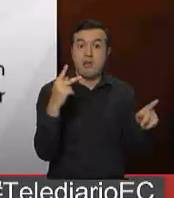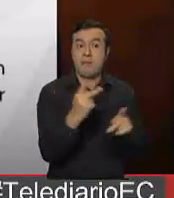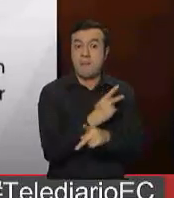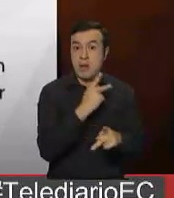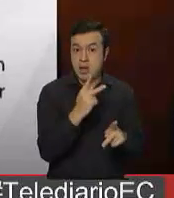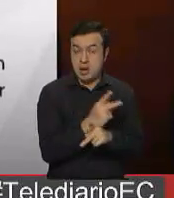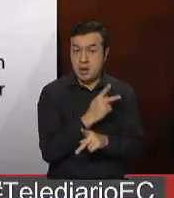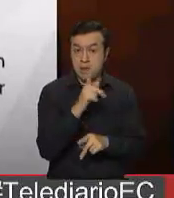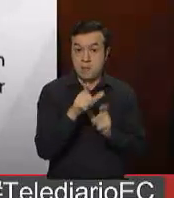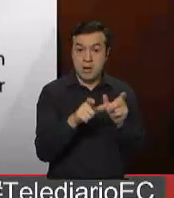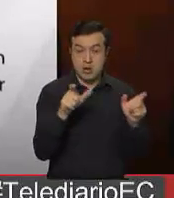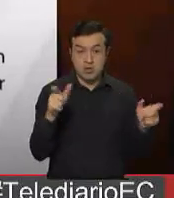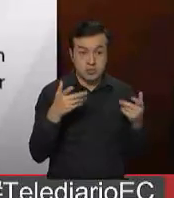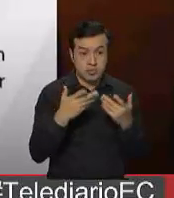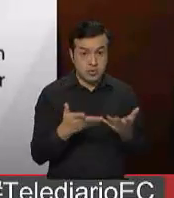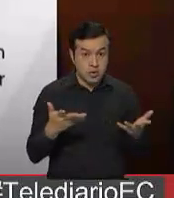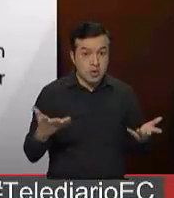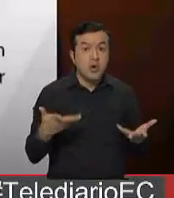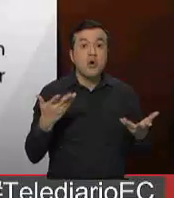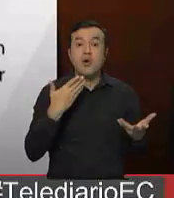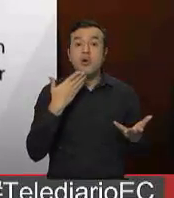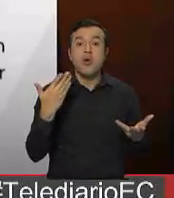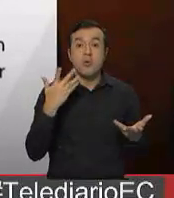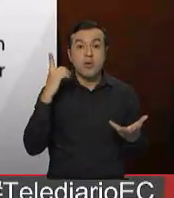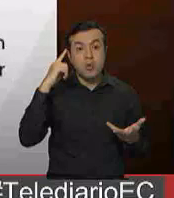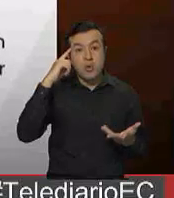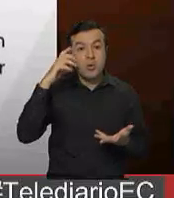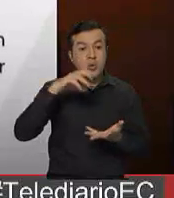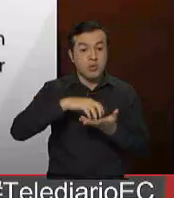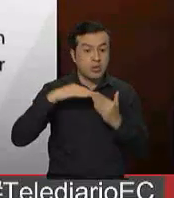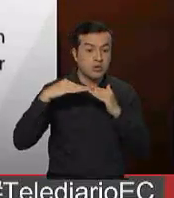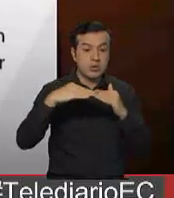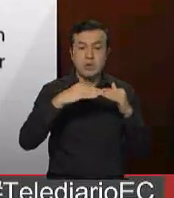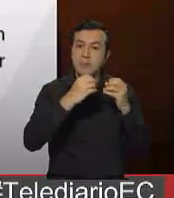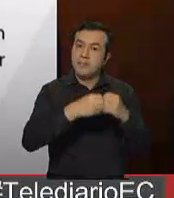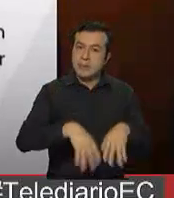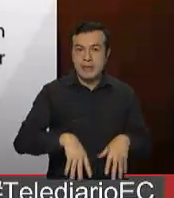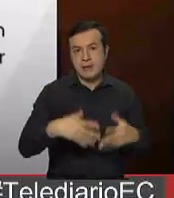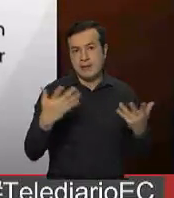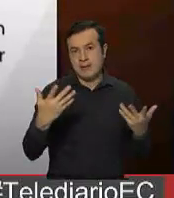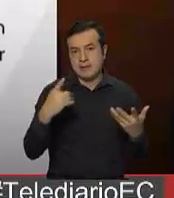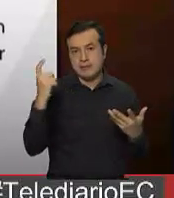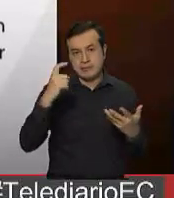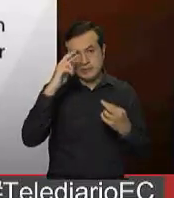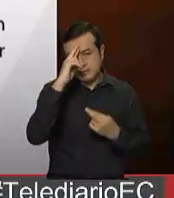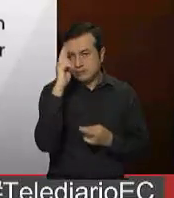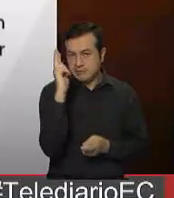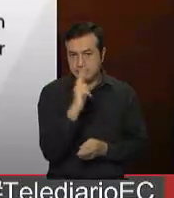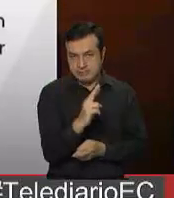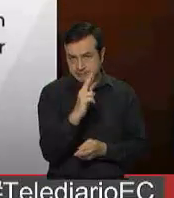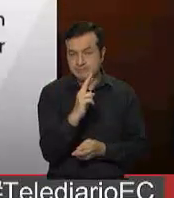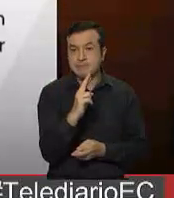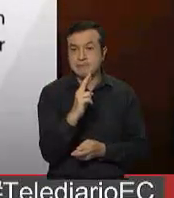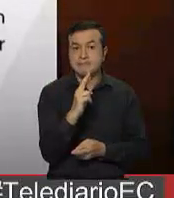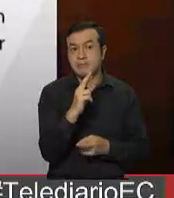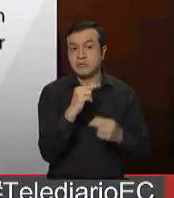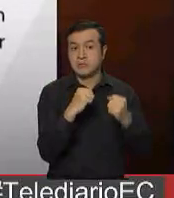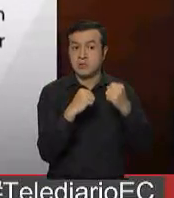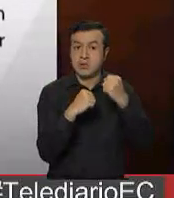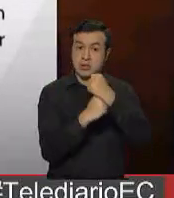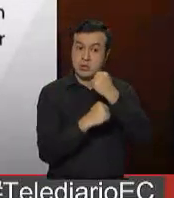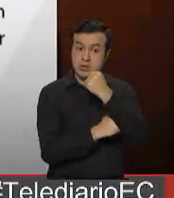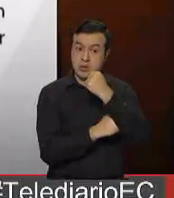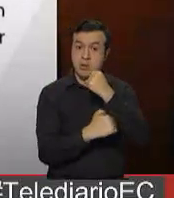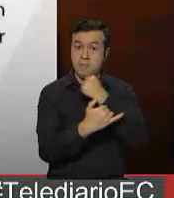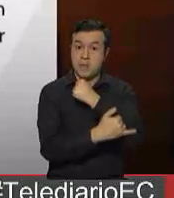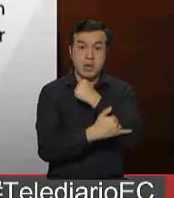los justiciables y socava los cimientos del Estado democrático. En el comunicado se añade: la base de un sólido Estado de